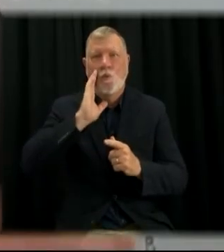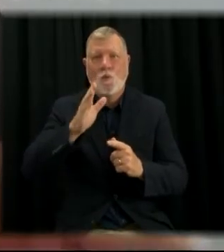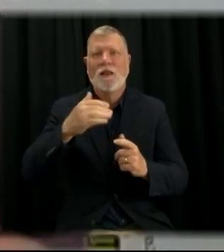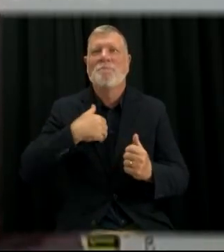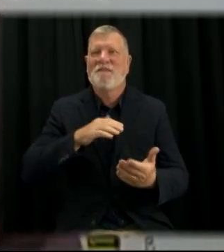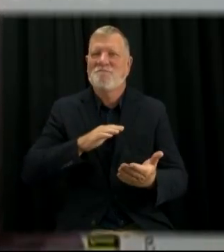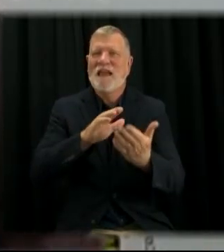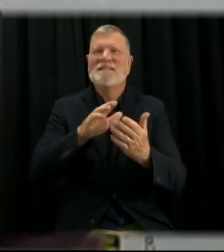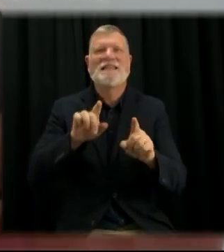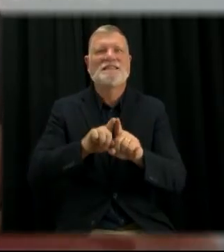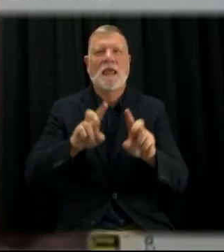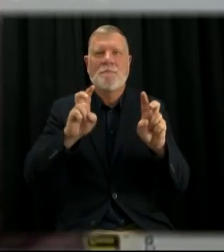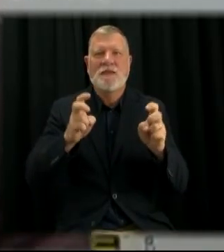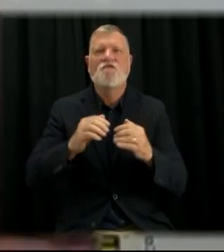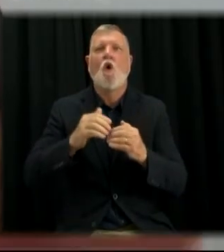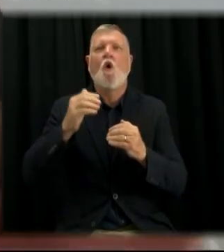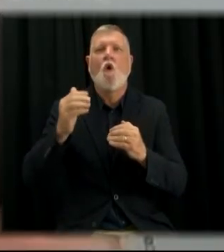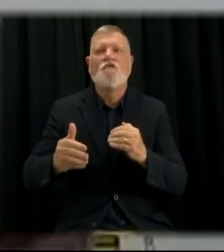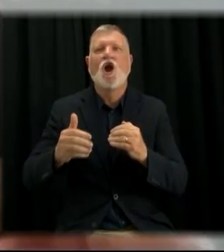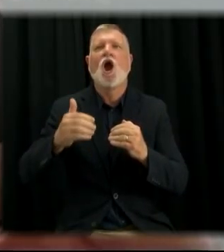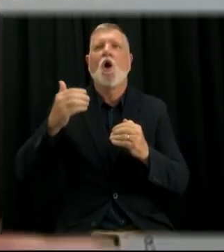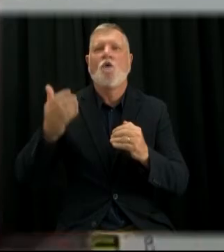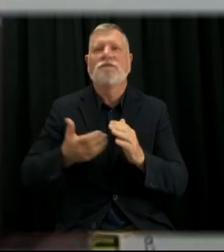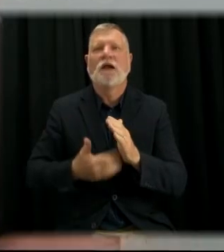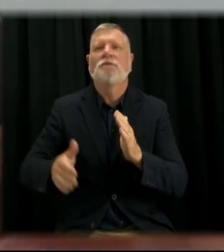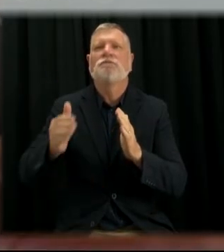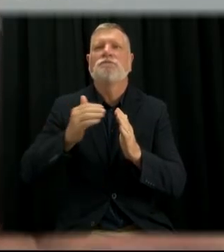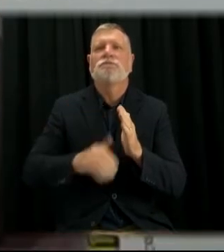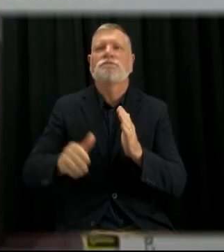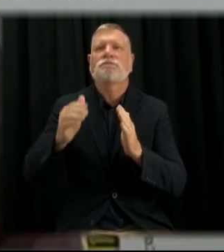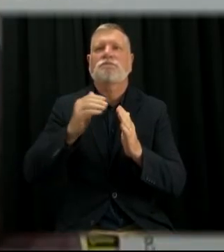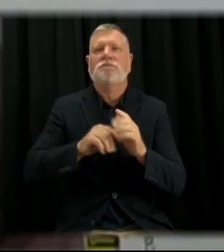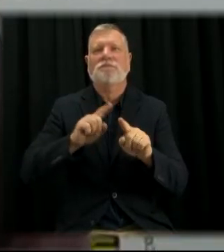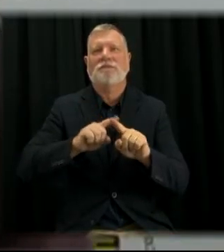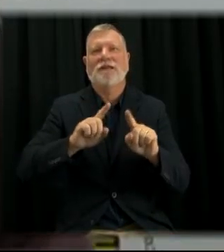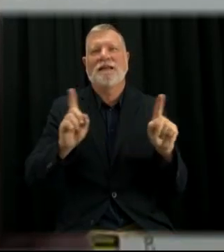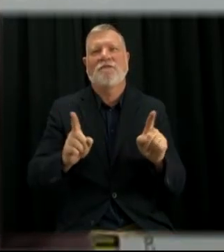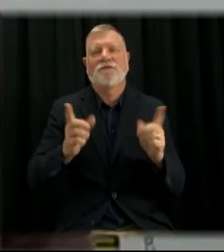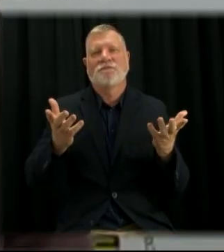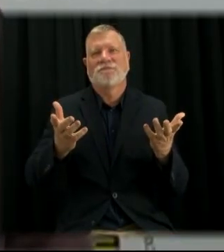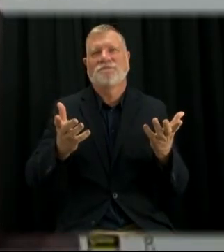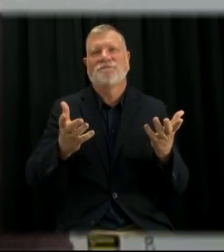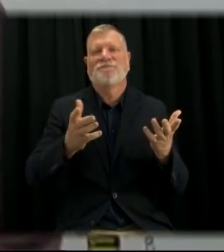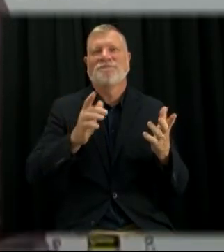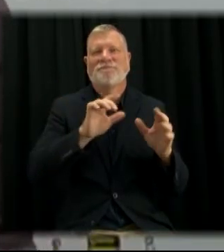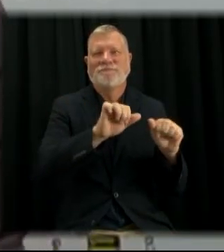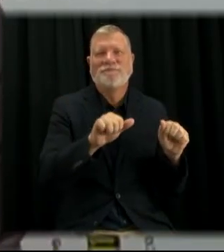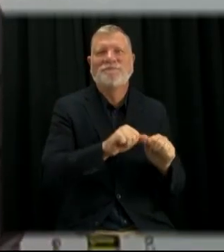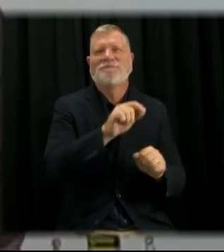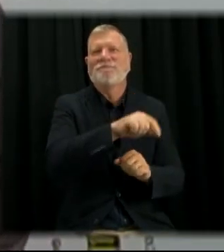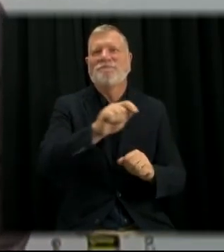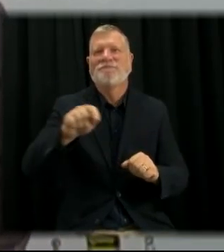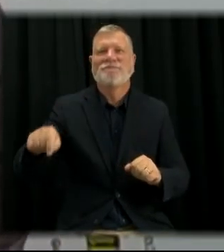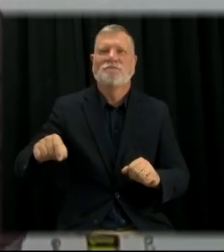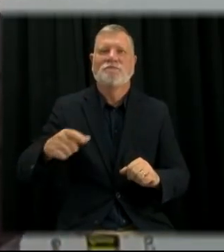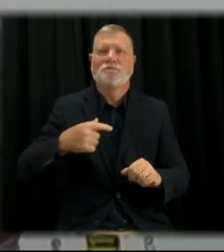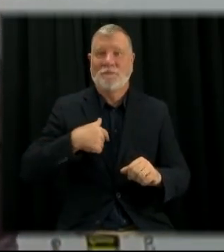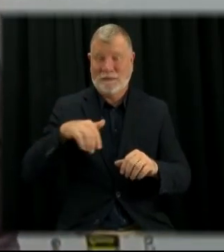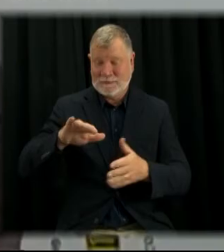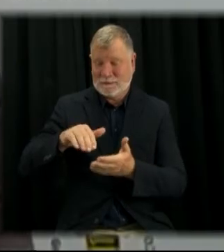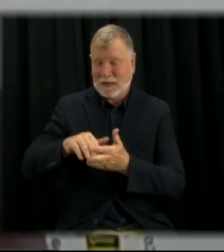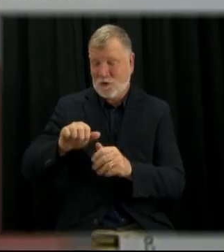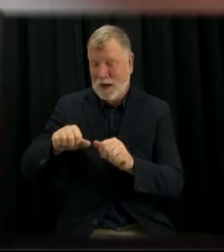a encarar los mismos problemas nuevamente en diferentes escenarios. Tenemos